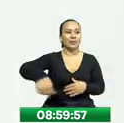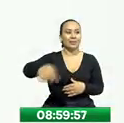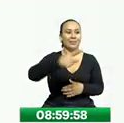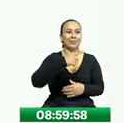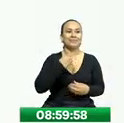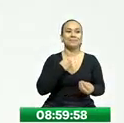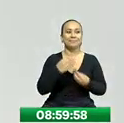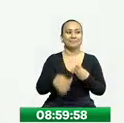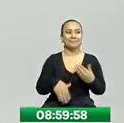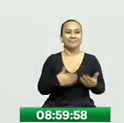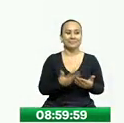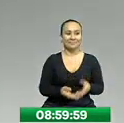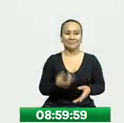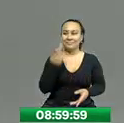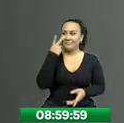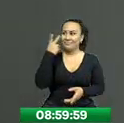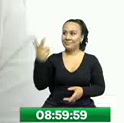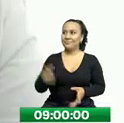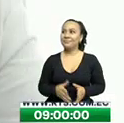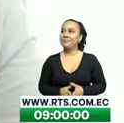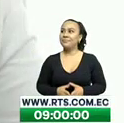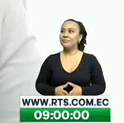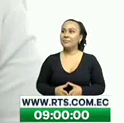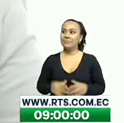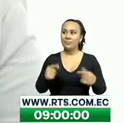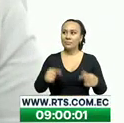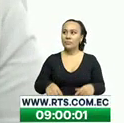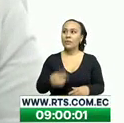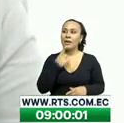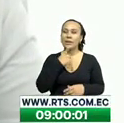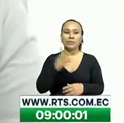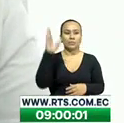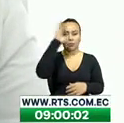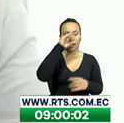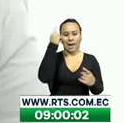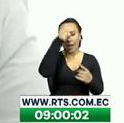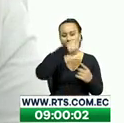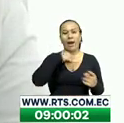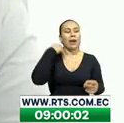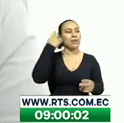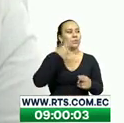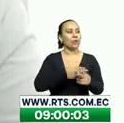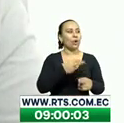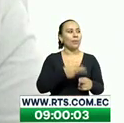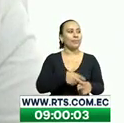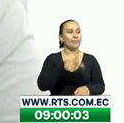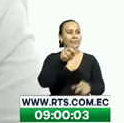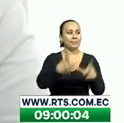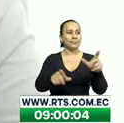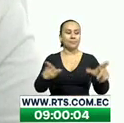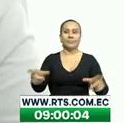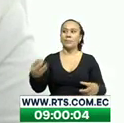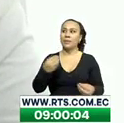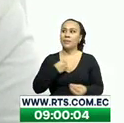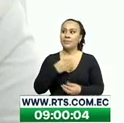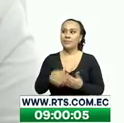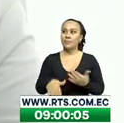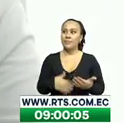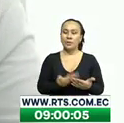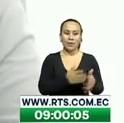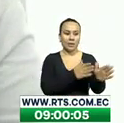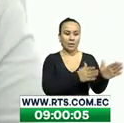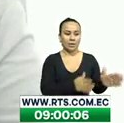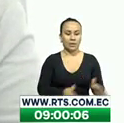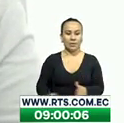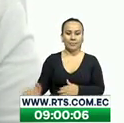sancionatorio correspondiente, no puedo pronunciar nombres ni institución educativa porque estamos realizando el proceso de investigación debido